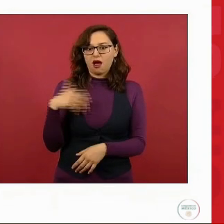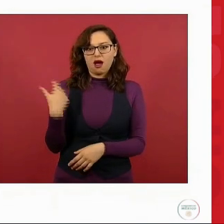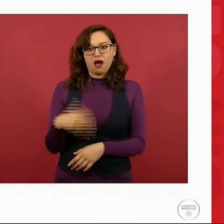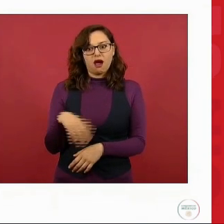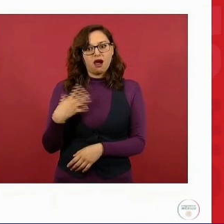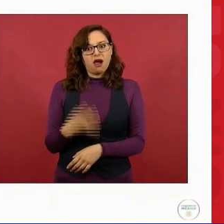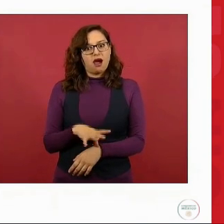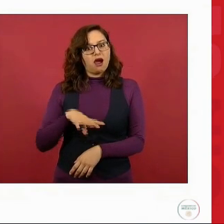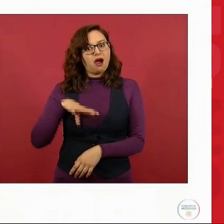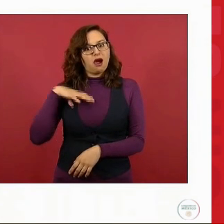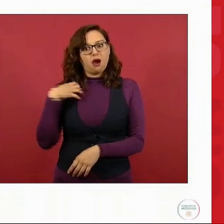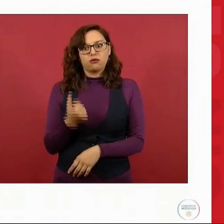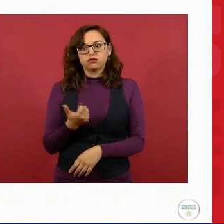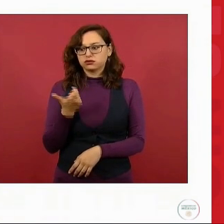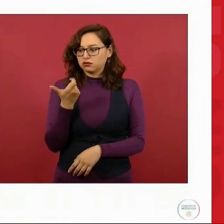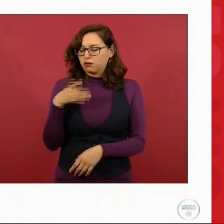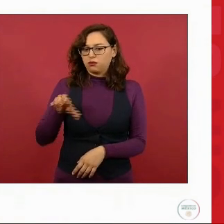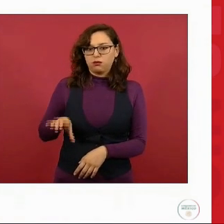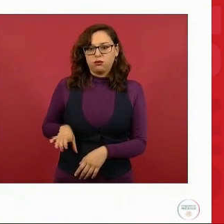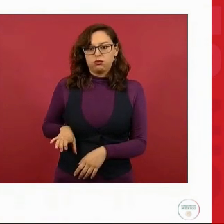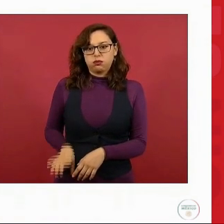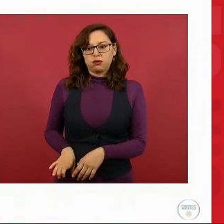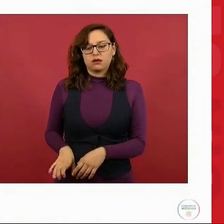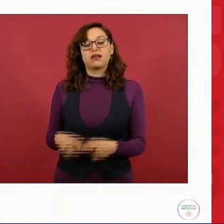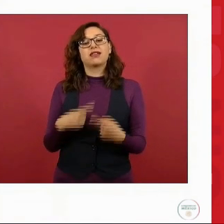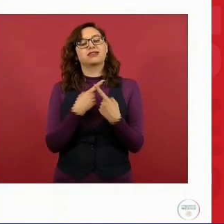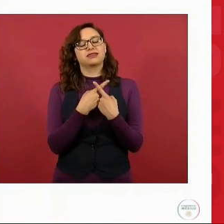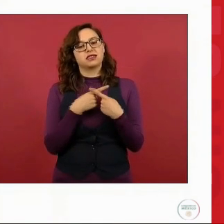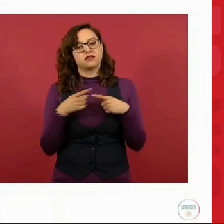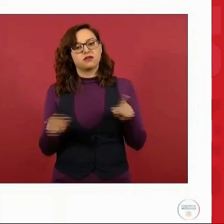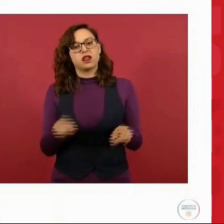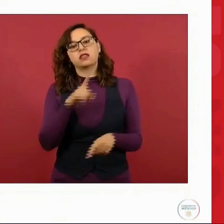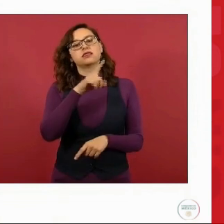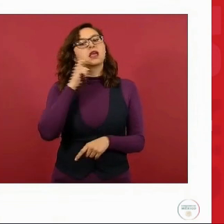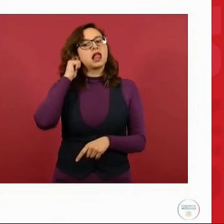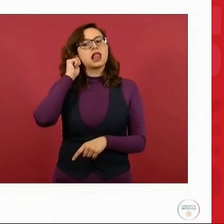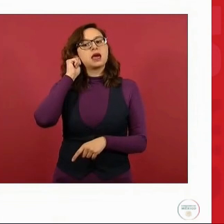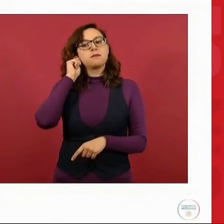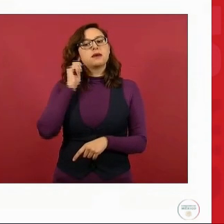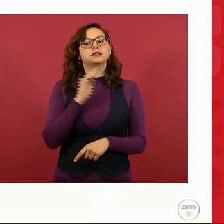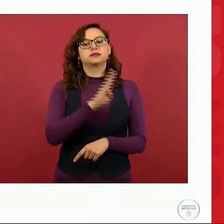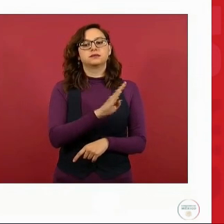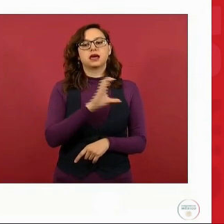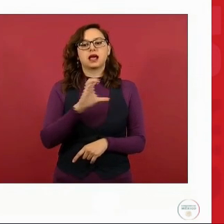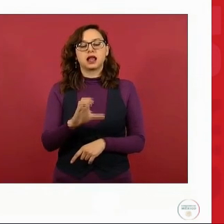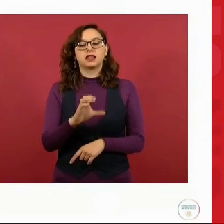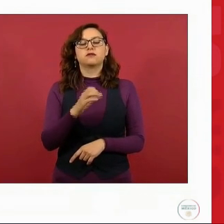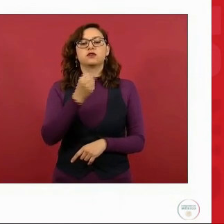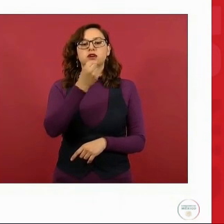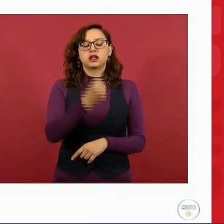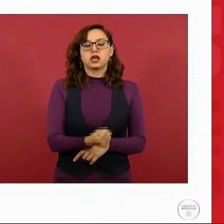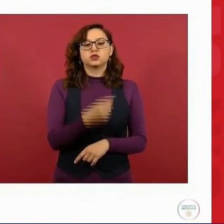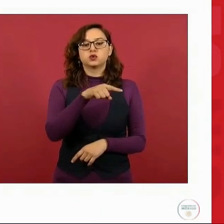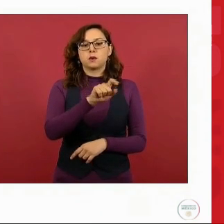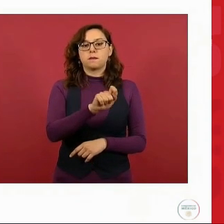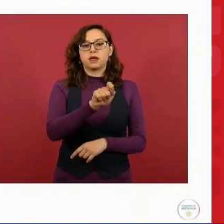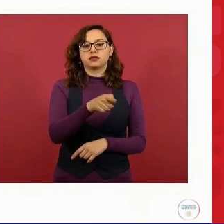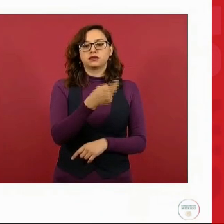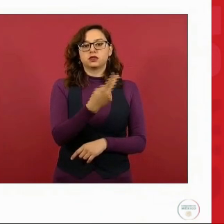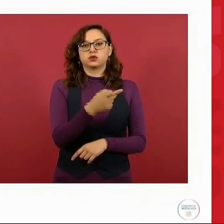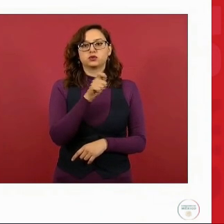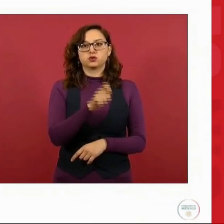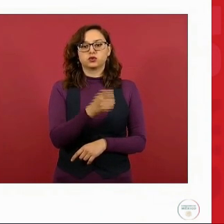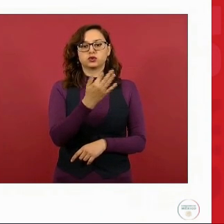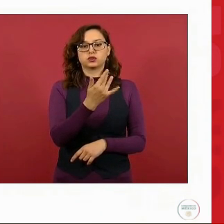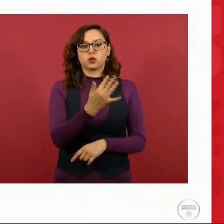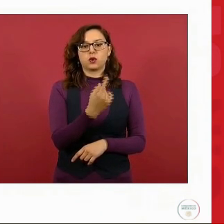15 centavos es el margen de franquicia Pemex en La Paz, Baja California Sur, con un precio al público de 22 pesos